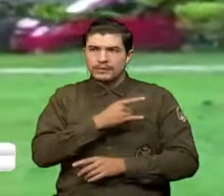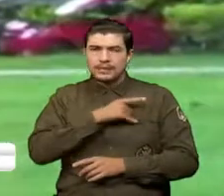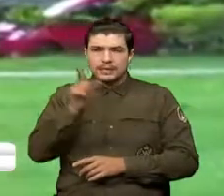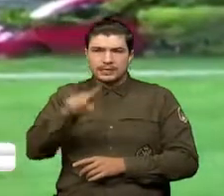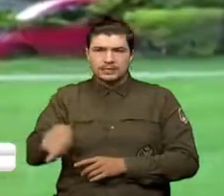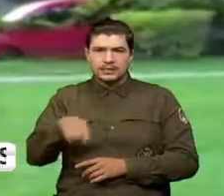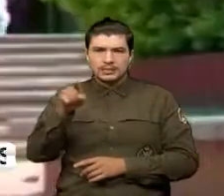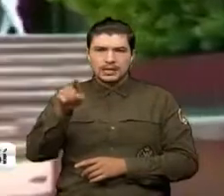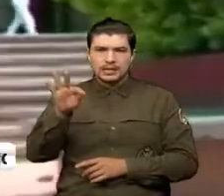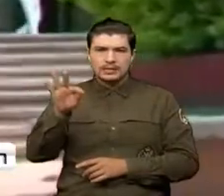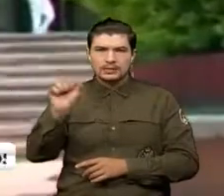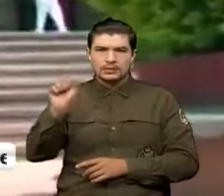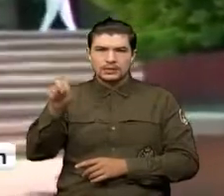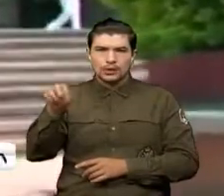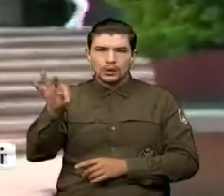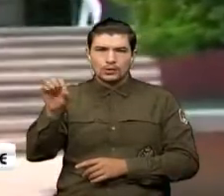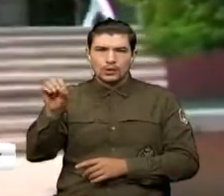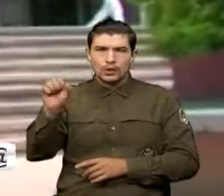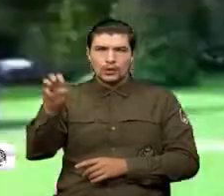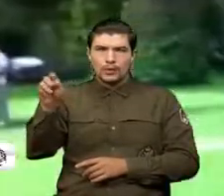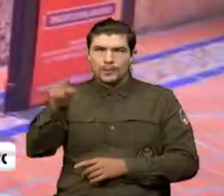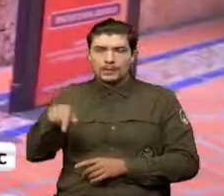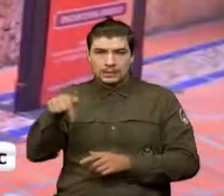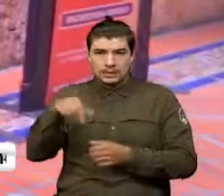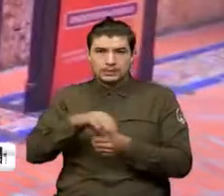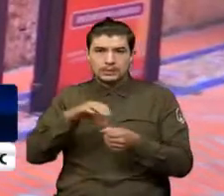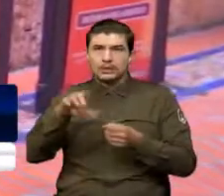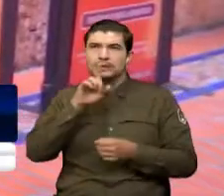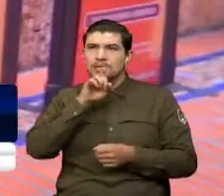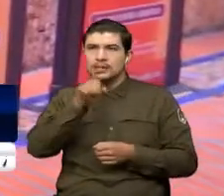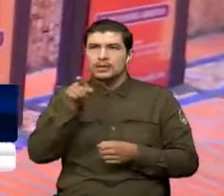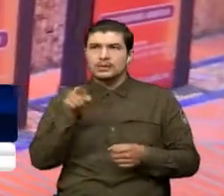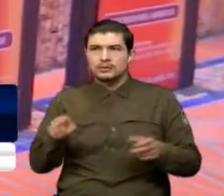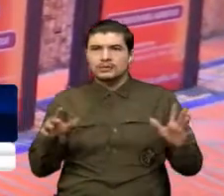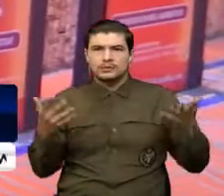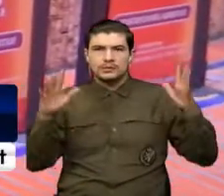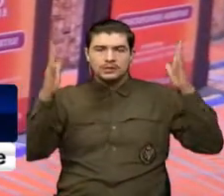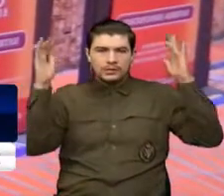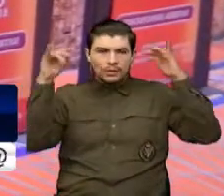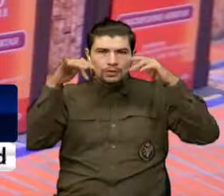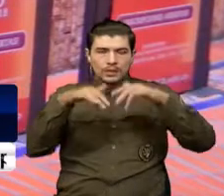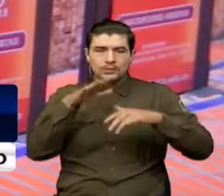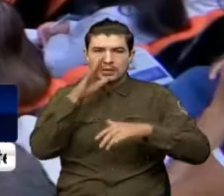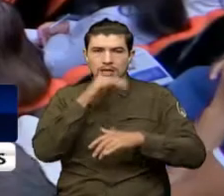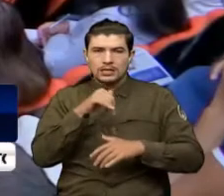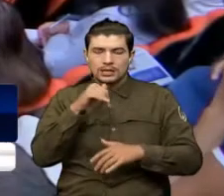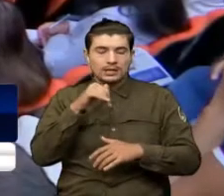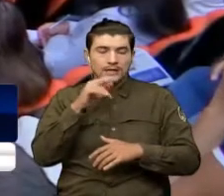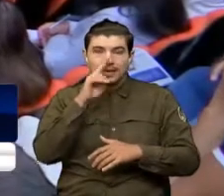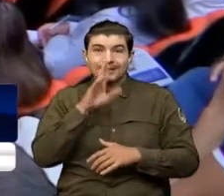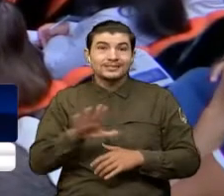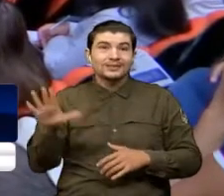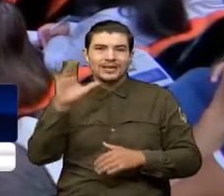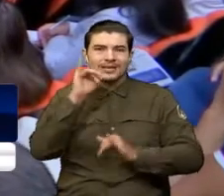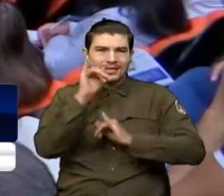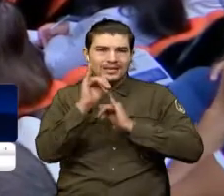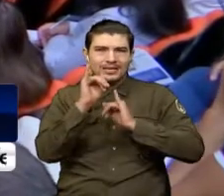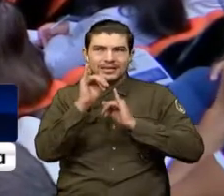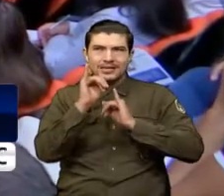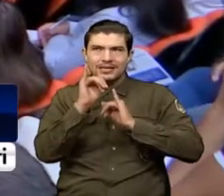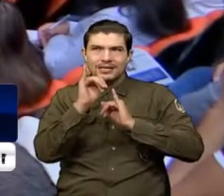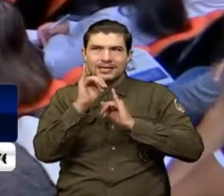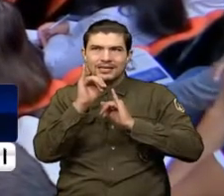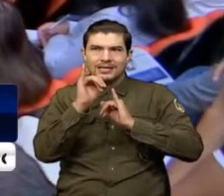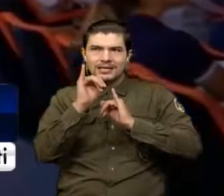tomás de bucaramanga realizó con éxito el congreso internacional de humanidades edición número 16 el tema a tratar en el evento